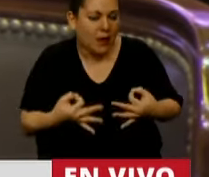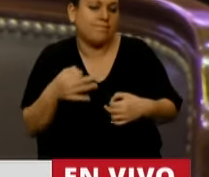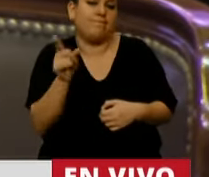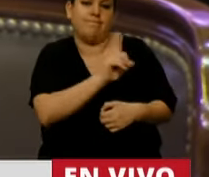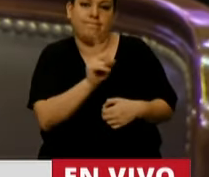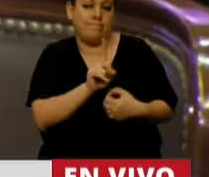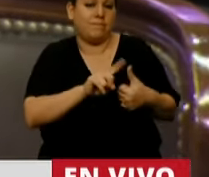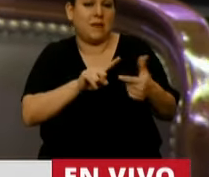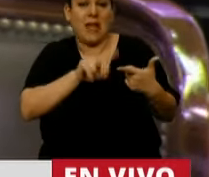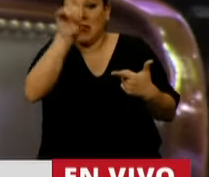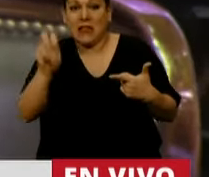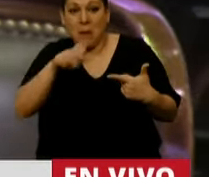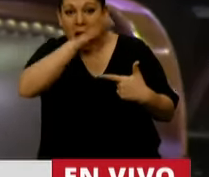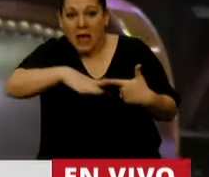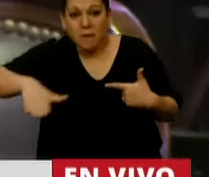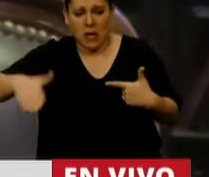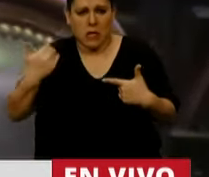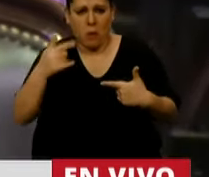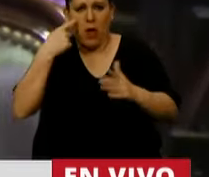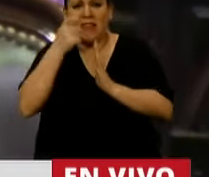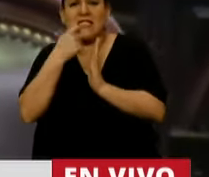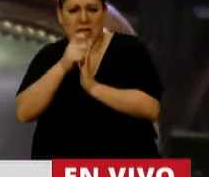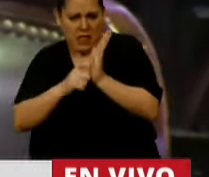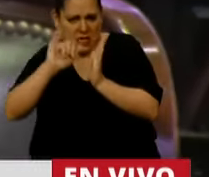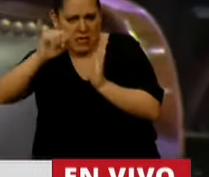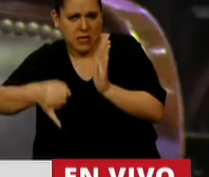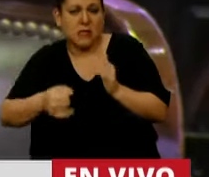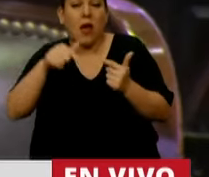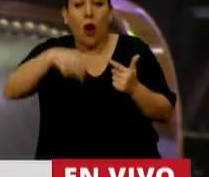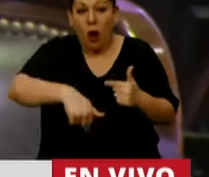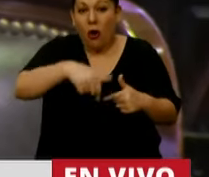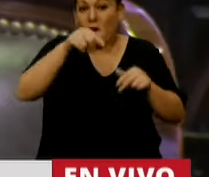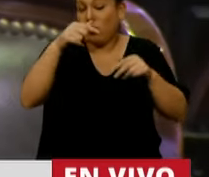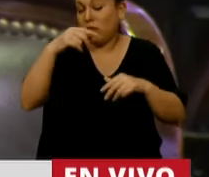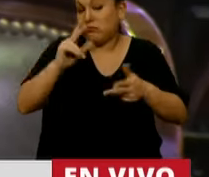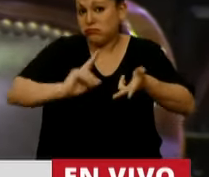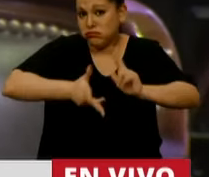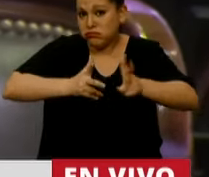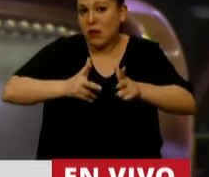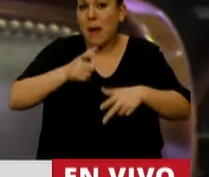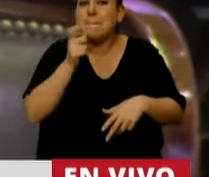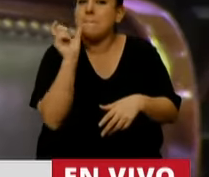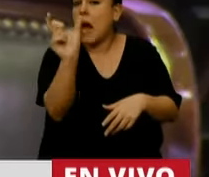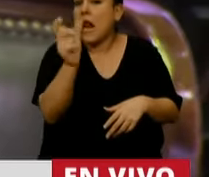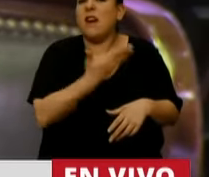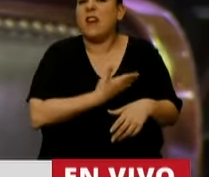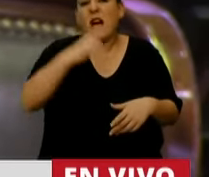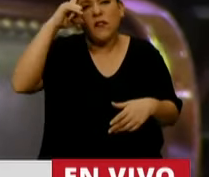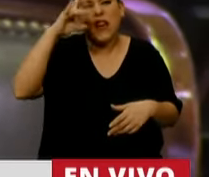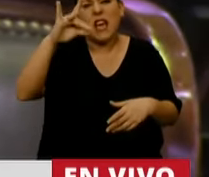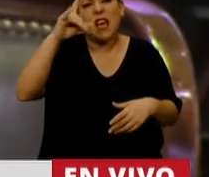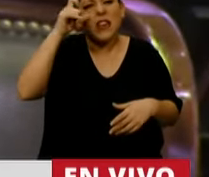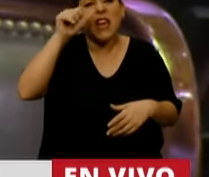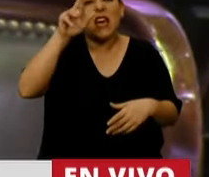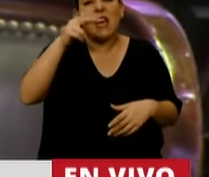Sí, claro, lo podemos medir. Primer punto, acá la palabra que sobró esta noche fue la palabra federalismo. Bueno, miren, en ninguna